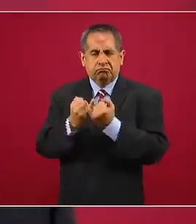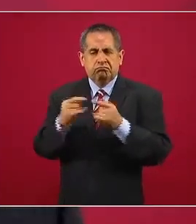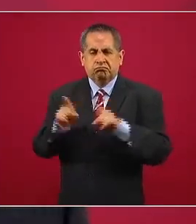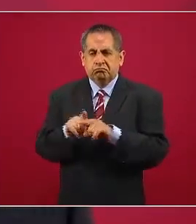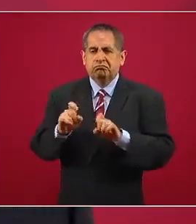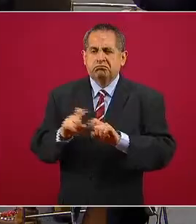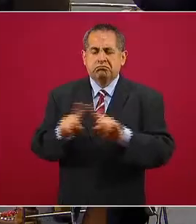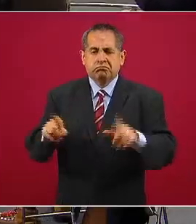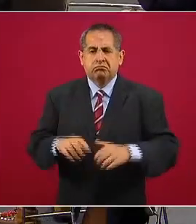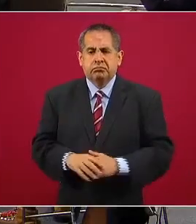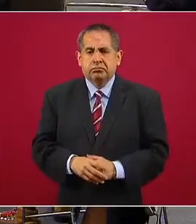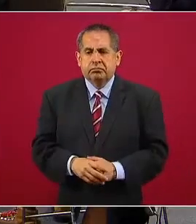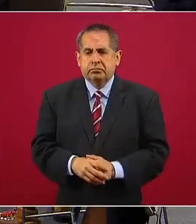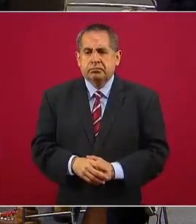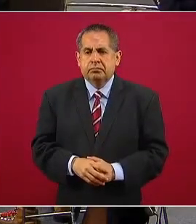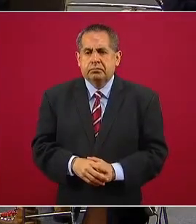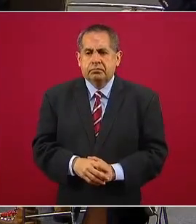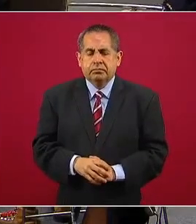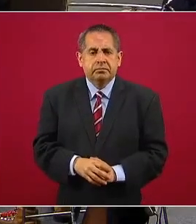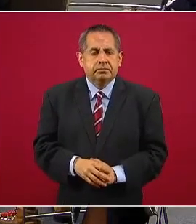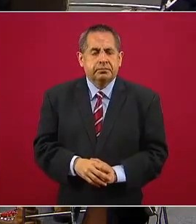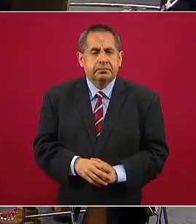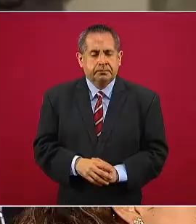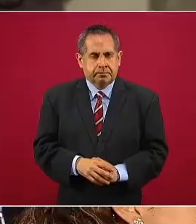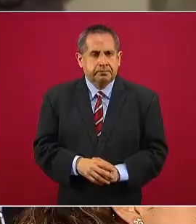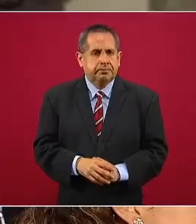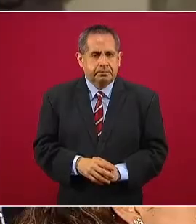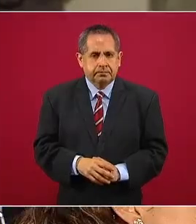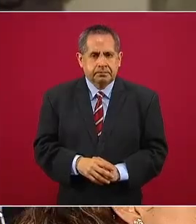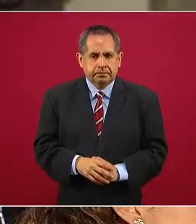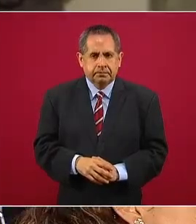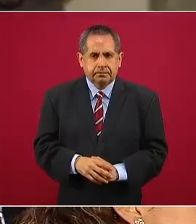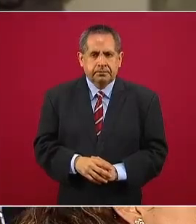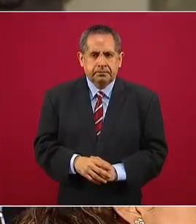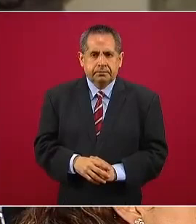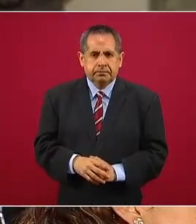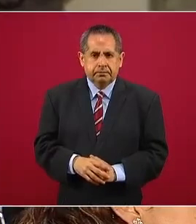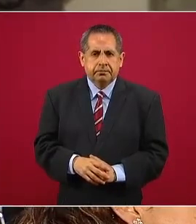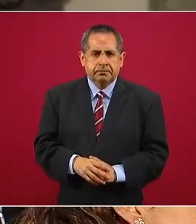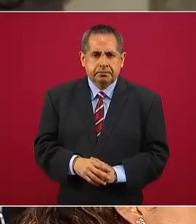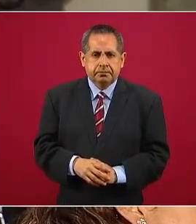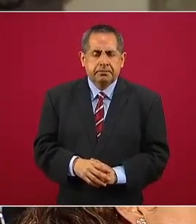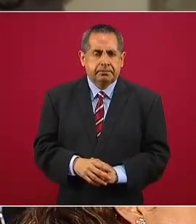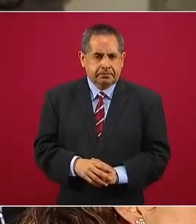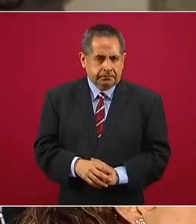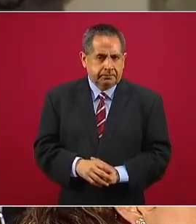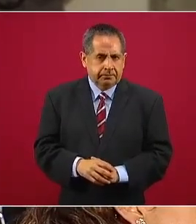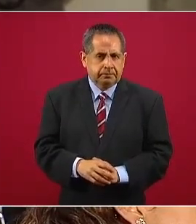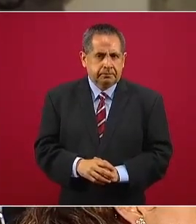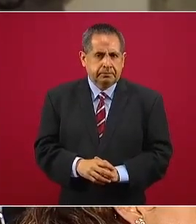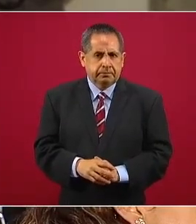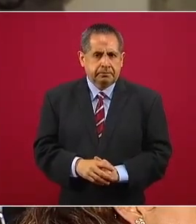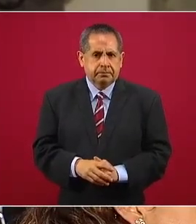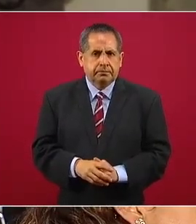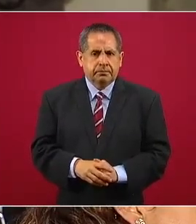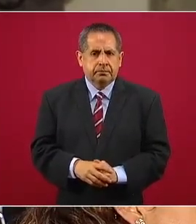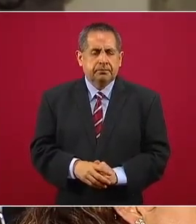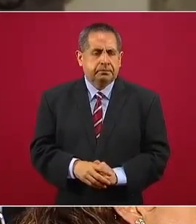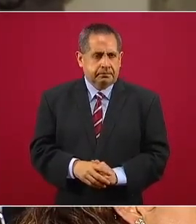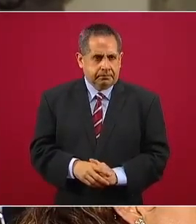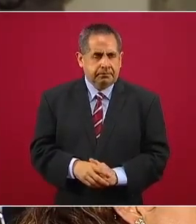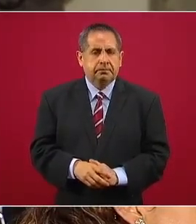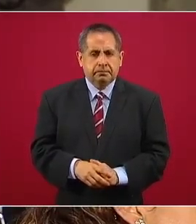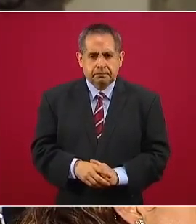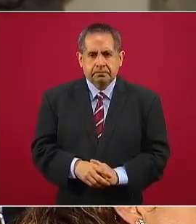anteriores gobiernos. I understand that this has been an issue for a long time, but at the same time, the rates of femicide have increased year on year, and they were the highest that they've been in years